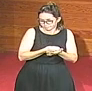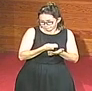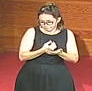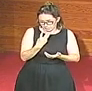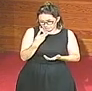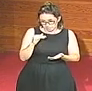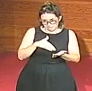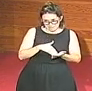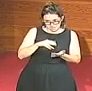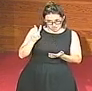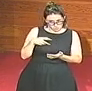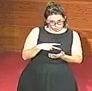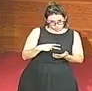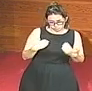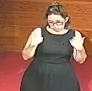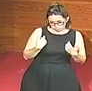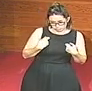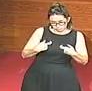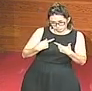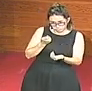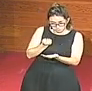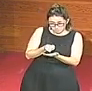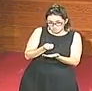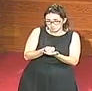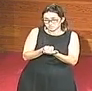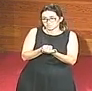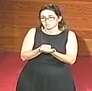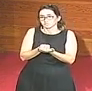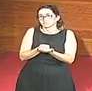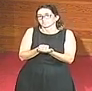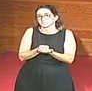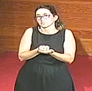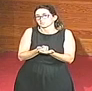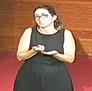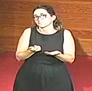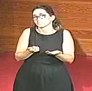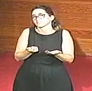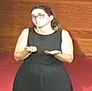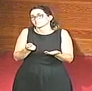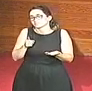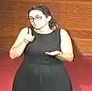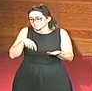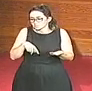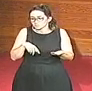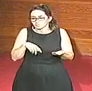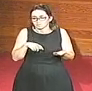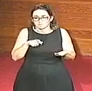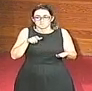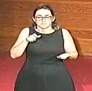euros, y cierto policía, por todos conocidos, que tiene grabado a medio